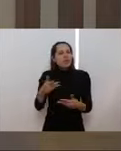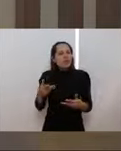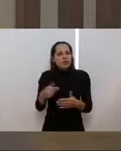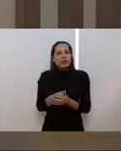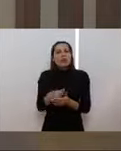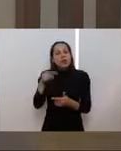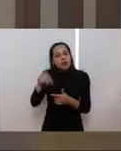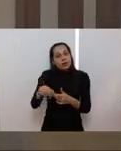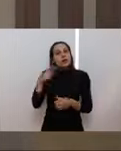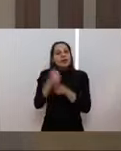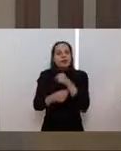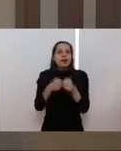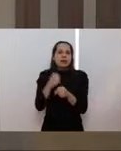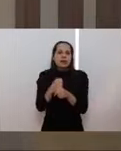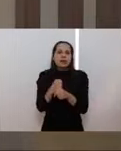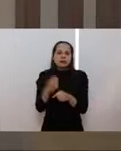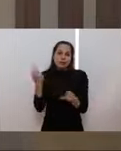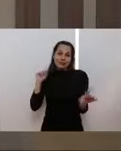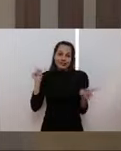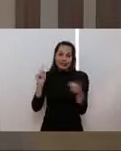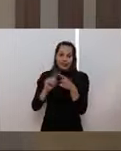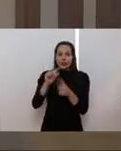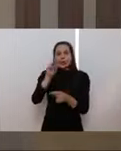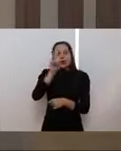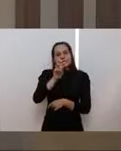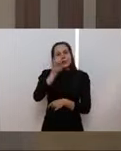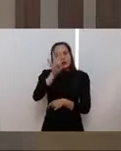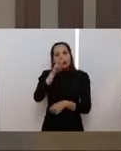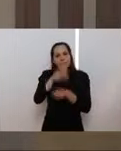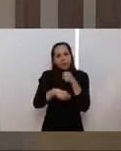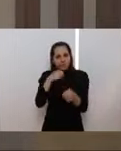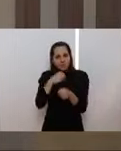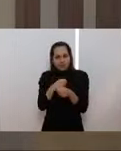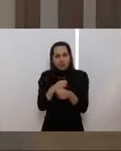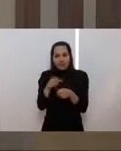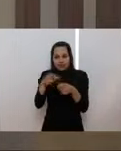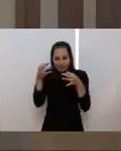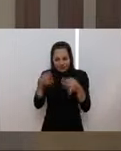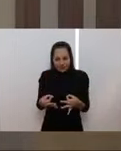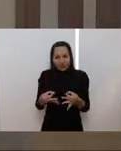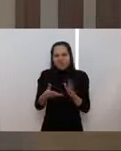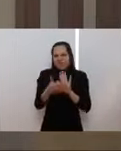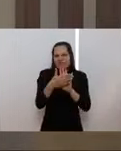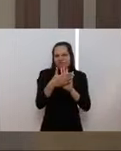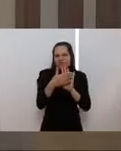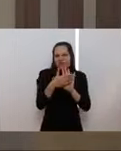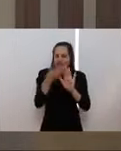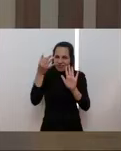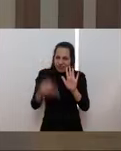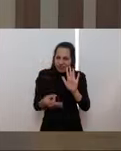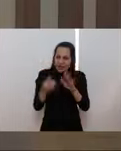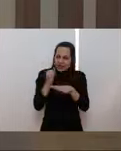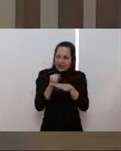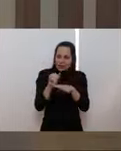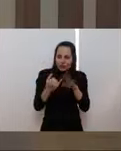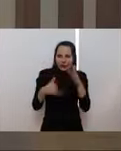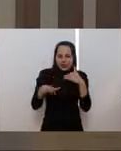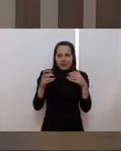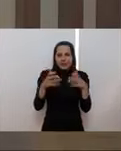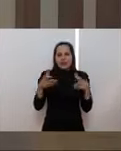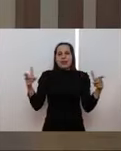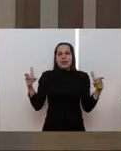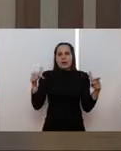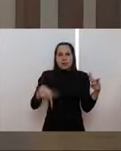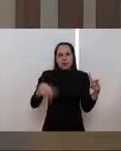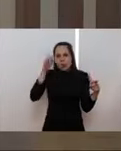este año que cumplimos 84 años podemos decirles que el soporte vital de una institución tan grande como es el hospital militar